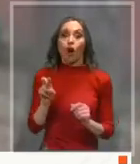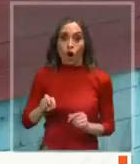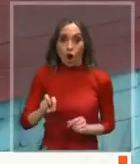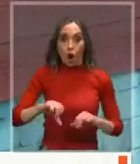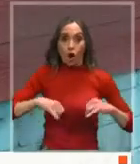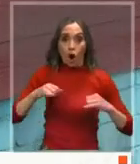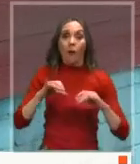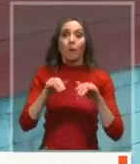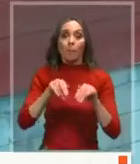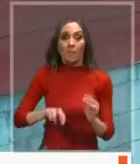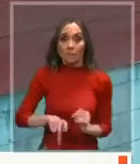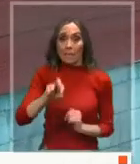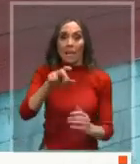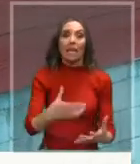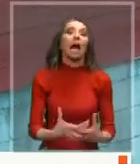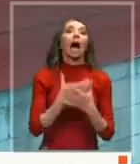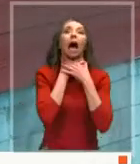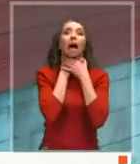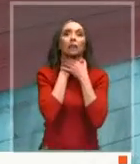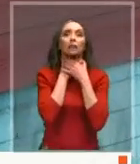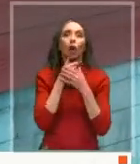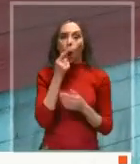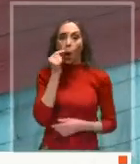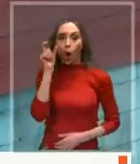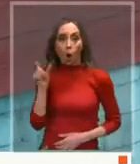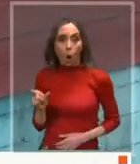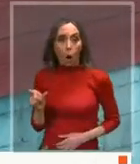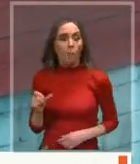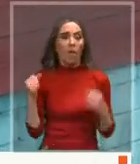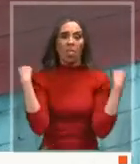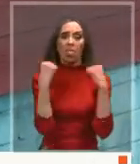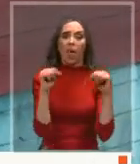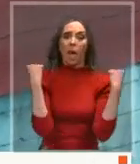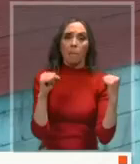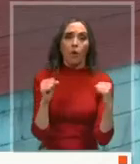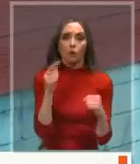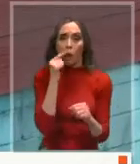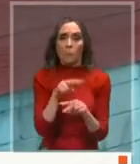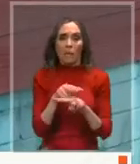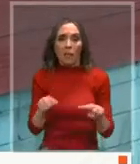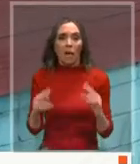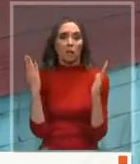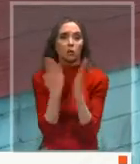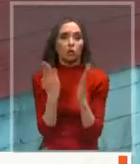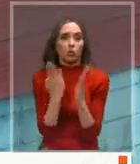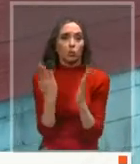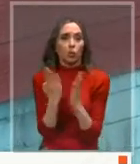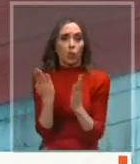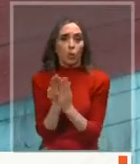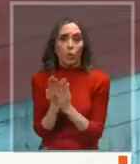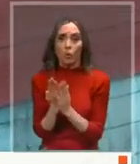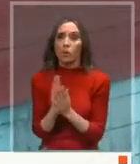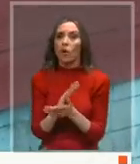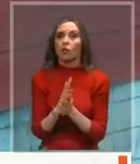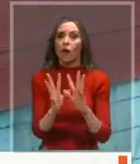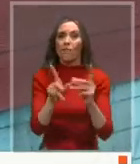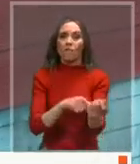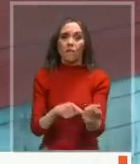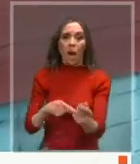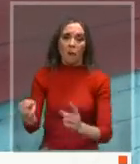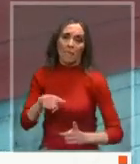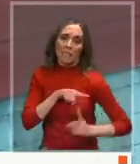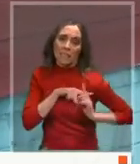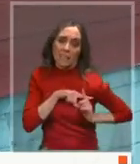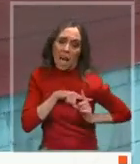escalera. Y el niño súper deportista, tranquilo, estudioso, toda la familia súper